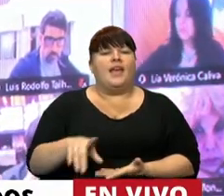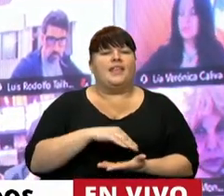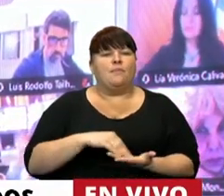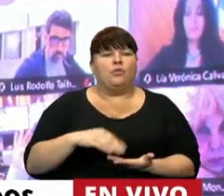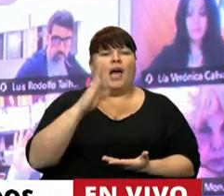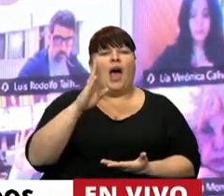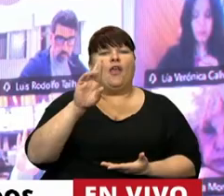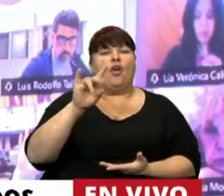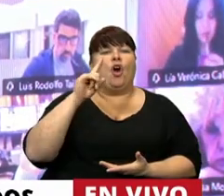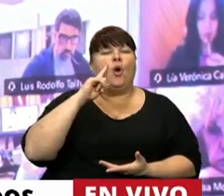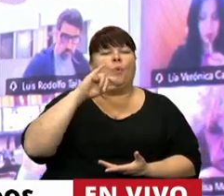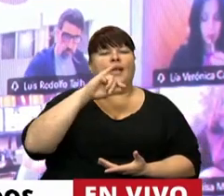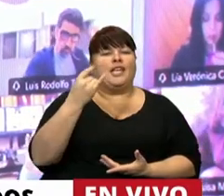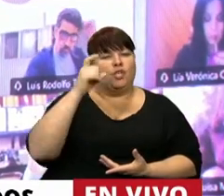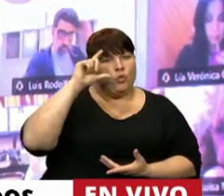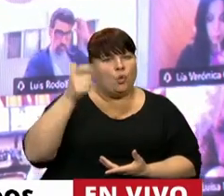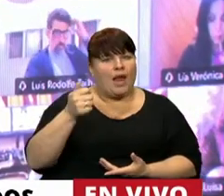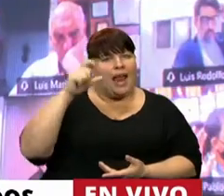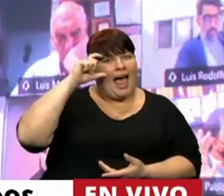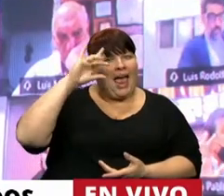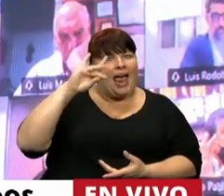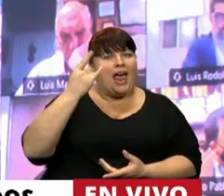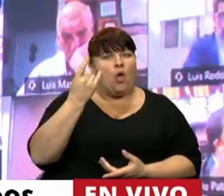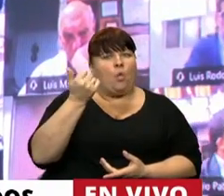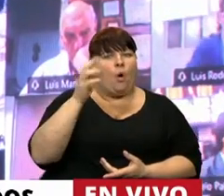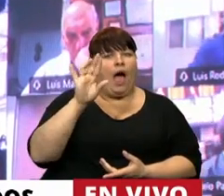Diputado Brizuela del Moral Eduardo.